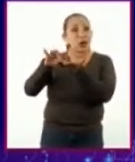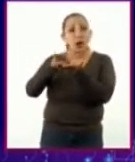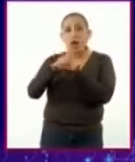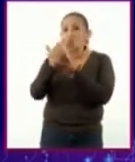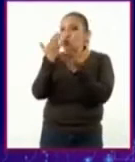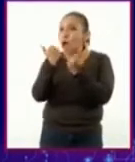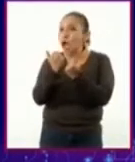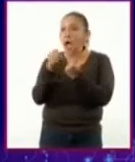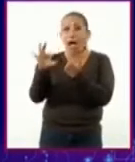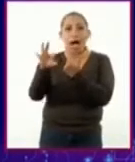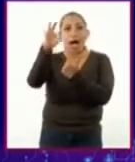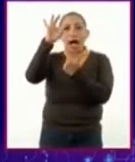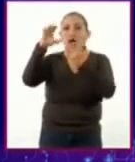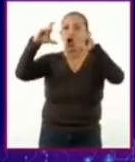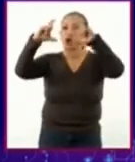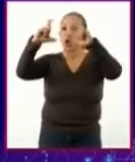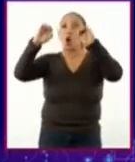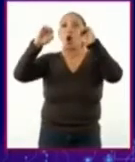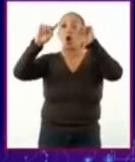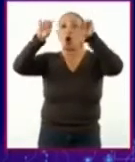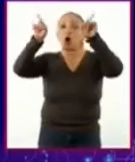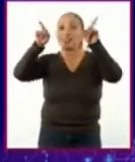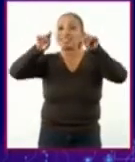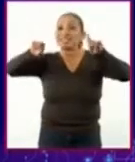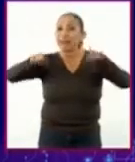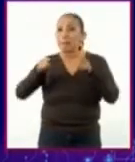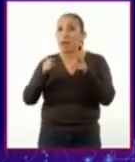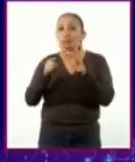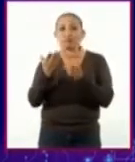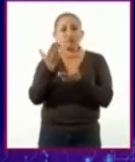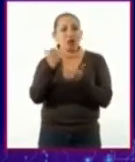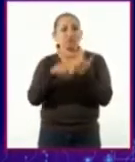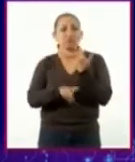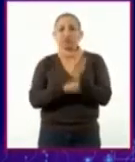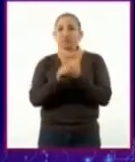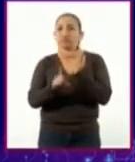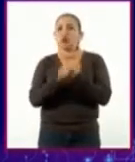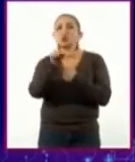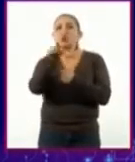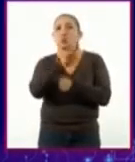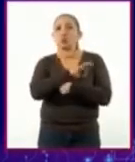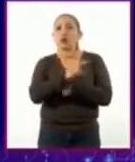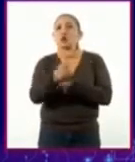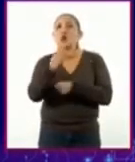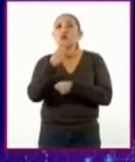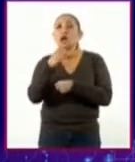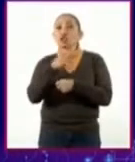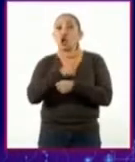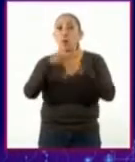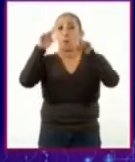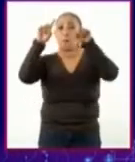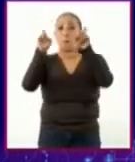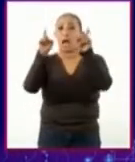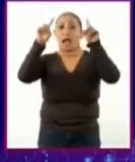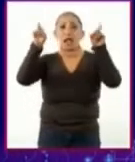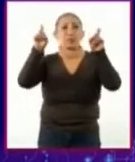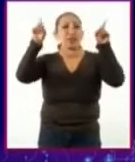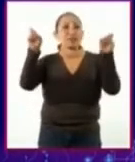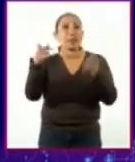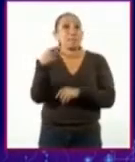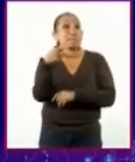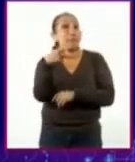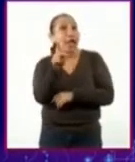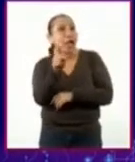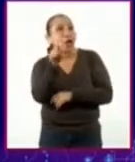no encontramos los corchetes ni las llaves. Sin problema alguno, puedes utilizar solo los paréntesis, siempre y